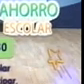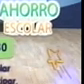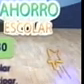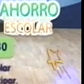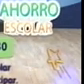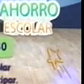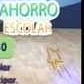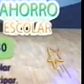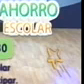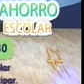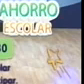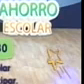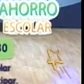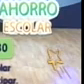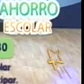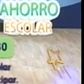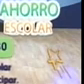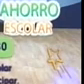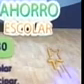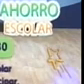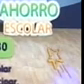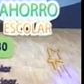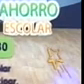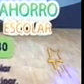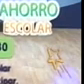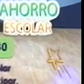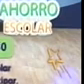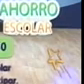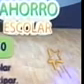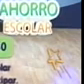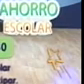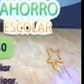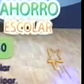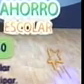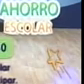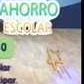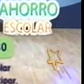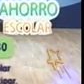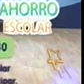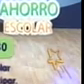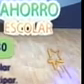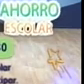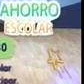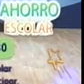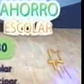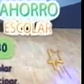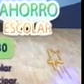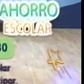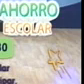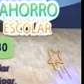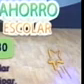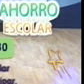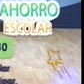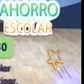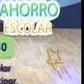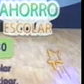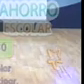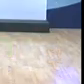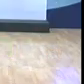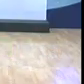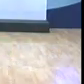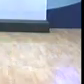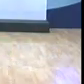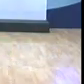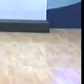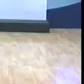de la promoción en sitio web y redes sociales. Acomi DRL, evolucionamos por ti. Un gran porcentaje de salvadoreños